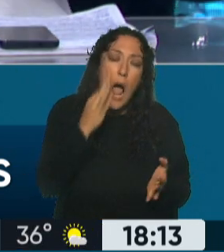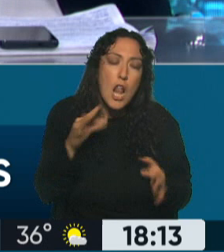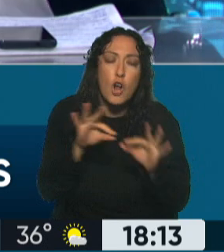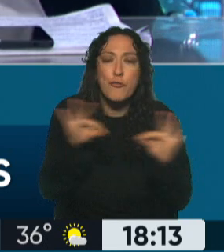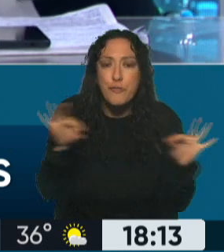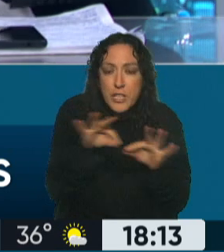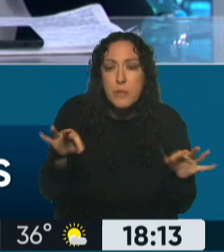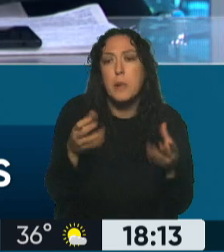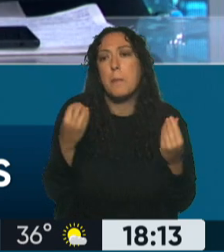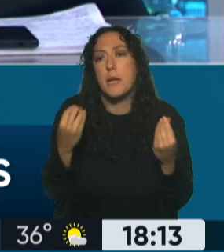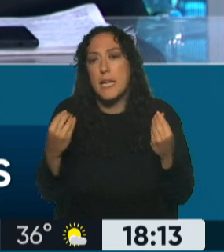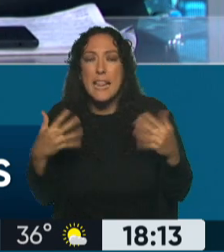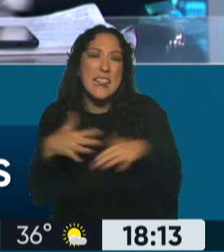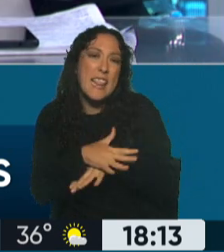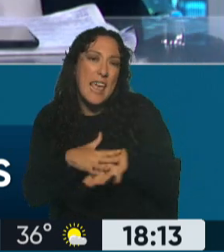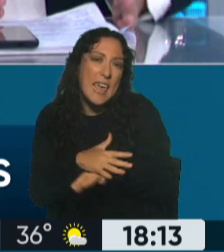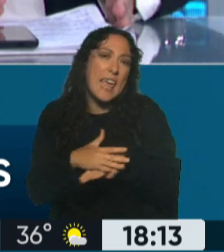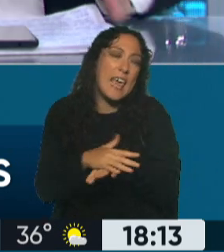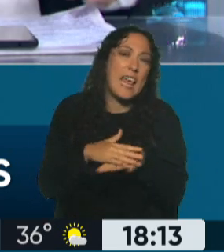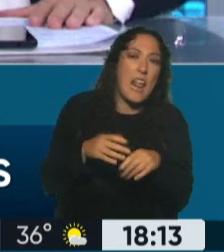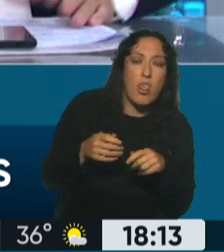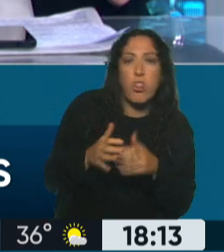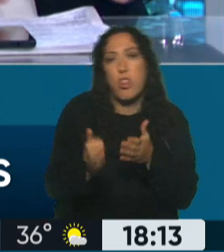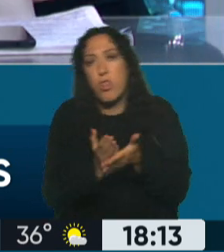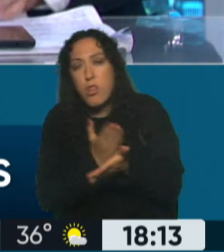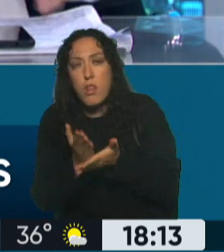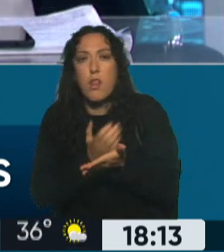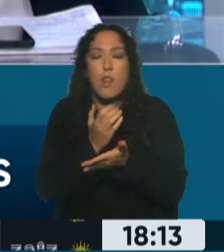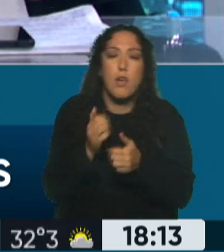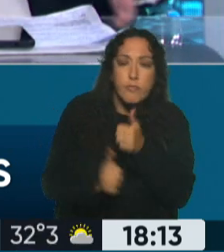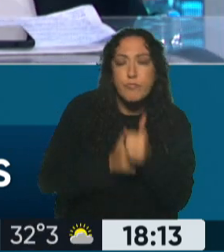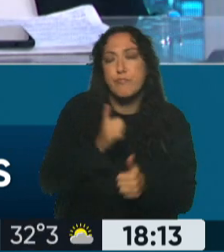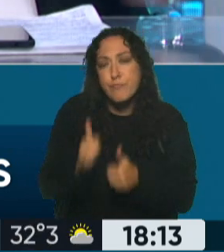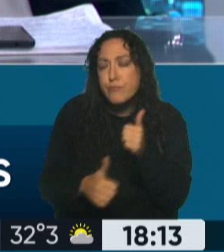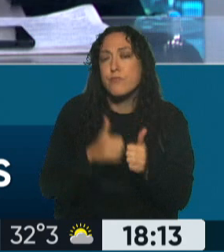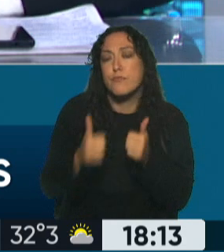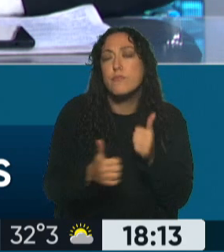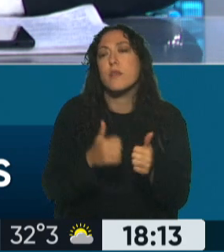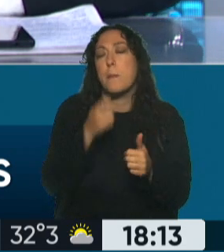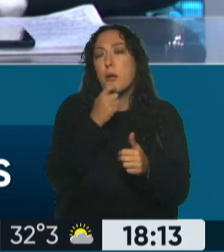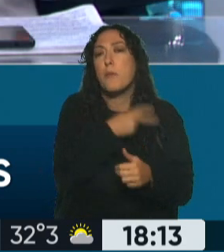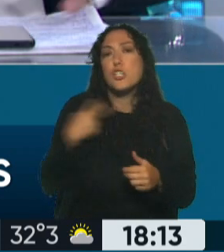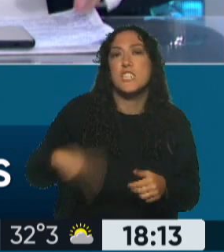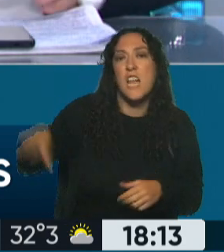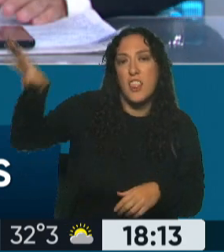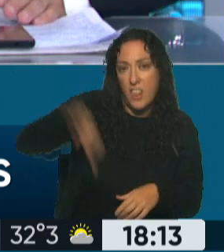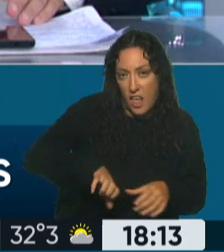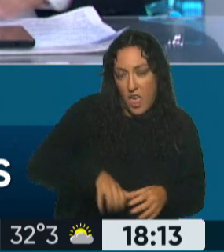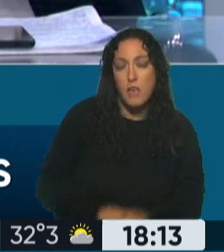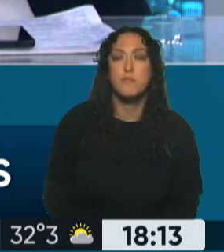texturas de una determinada tela en Argentina un reactivo está bien claro importa es esa fibra de china